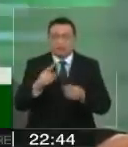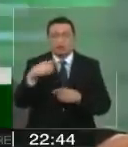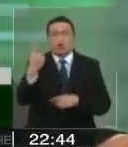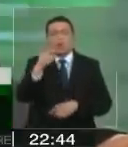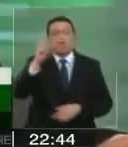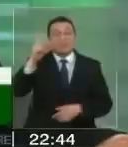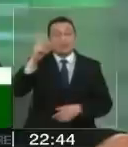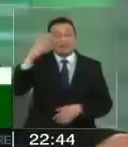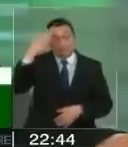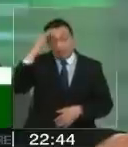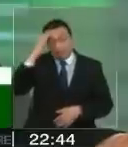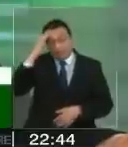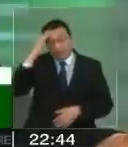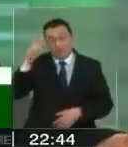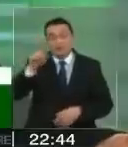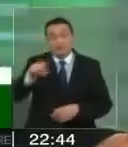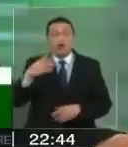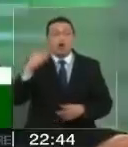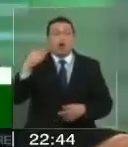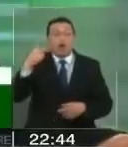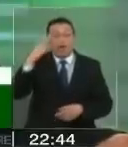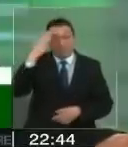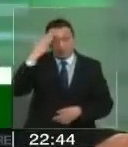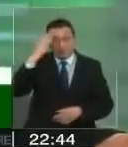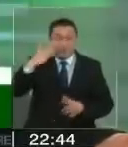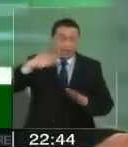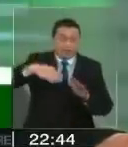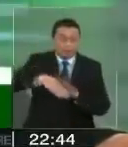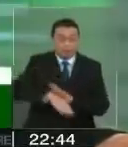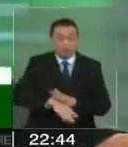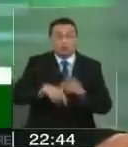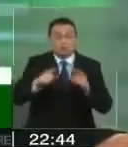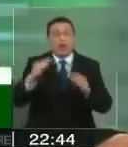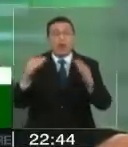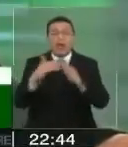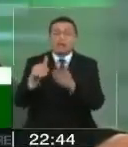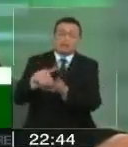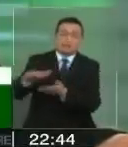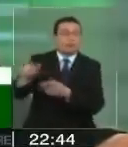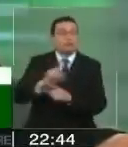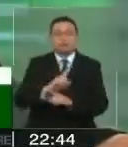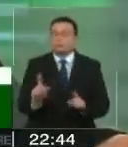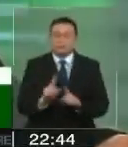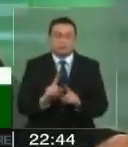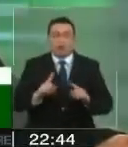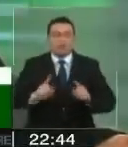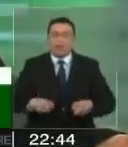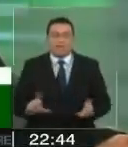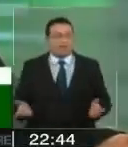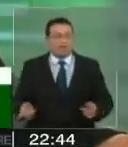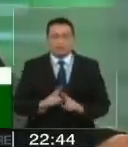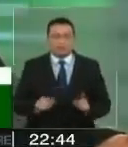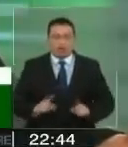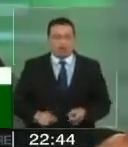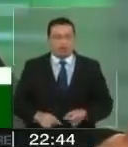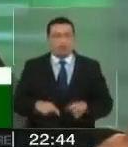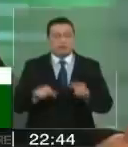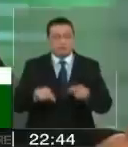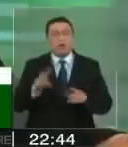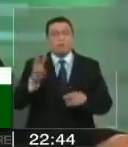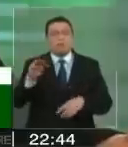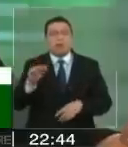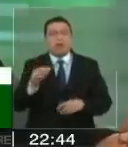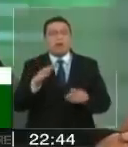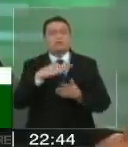discapacitado mental que sea con discapacidad severa, se merece ir a la casa. O sea, las mamás